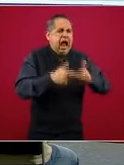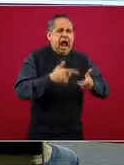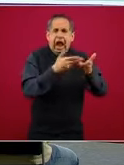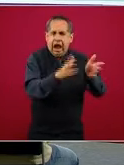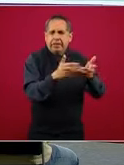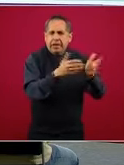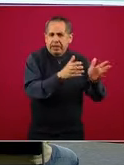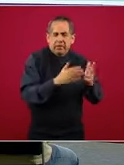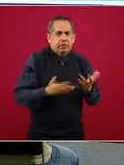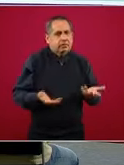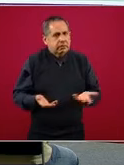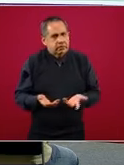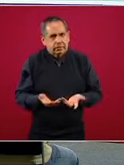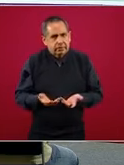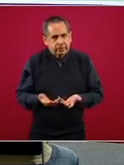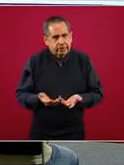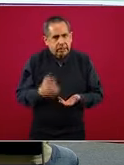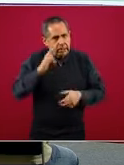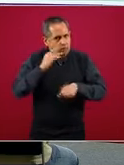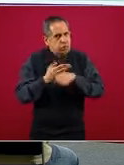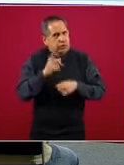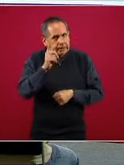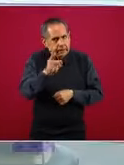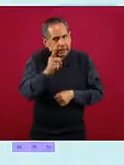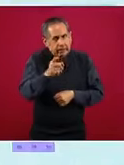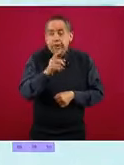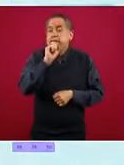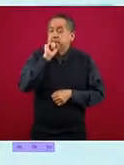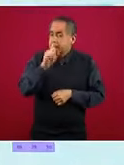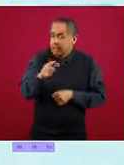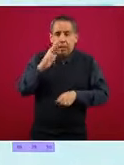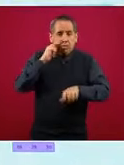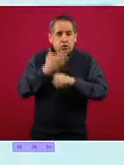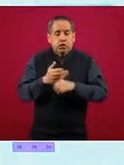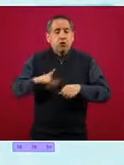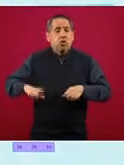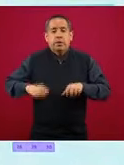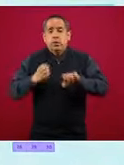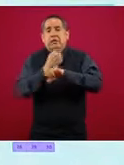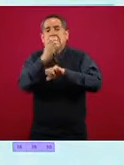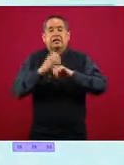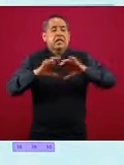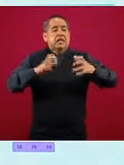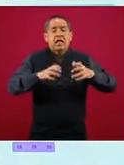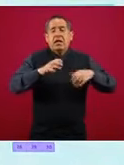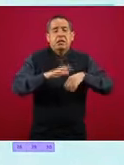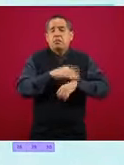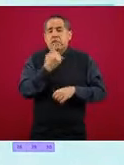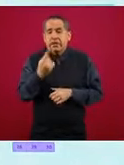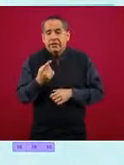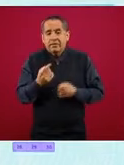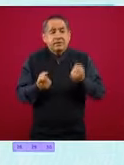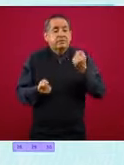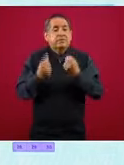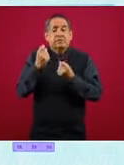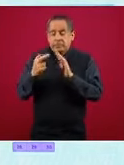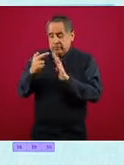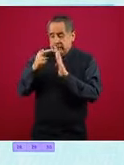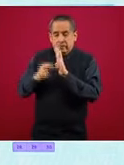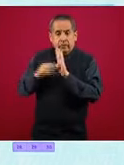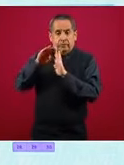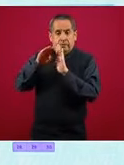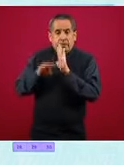productivas. Pero es también una responsabilidad de los gobiernos estatales, porque algunas